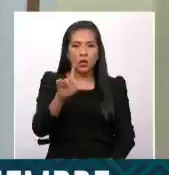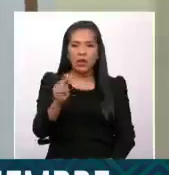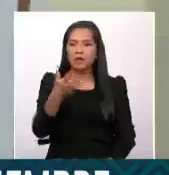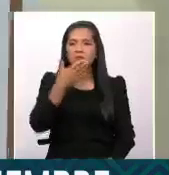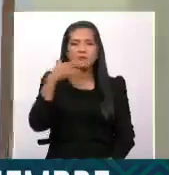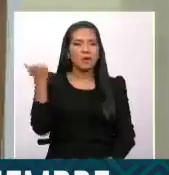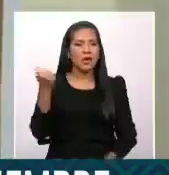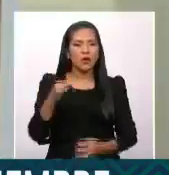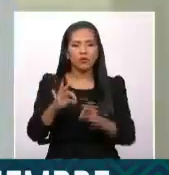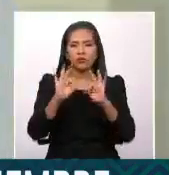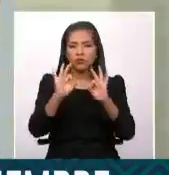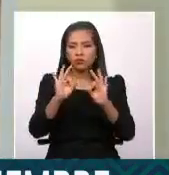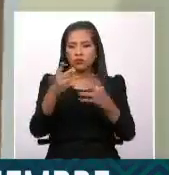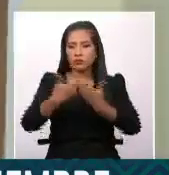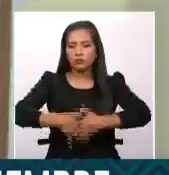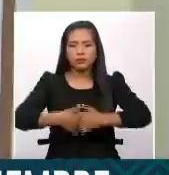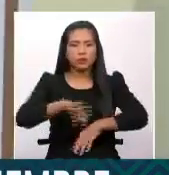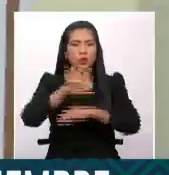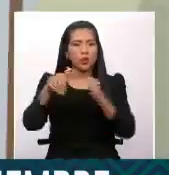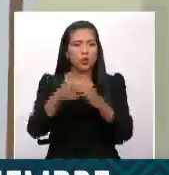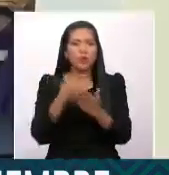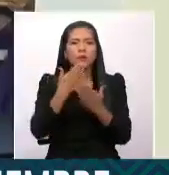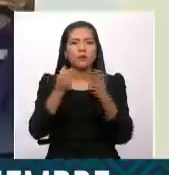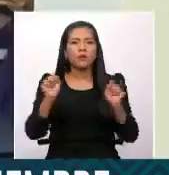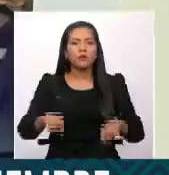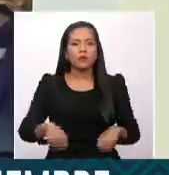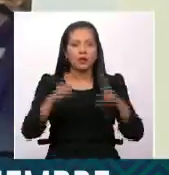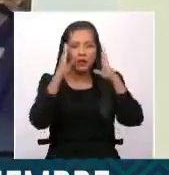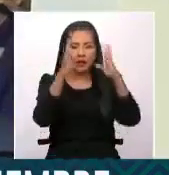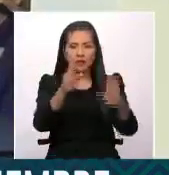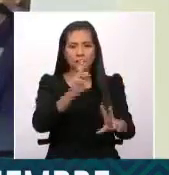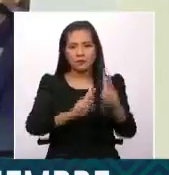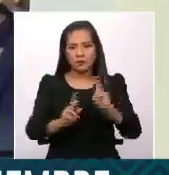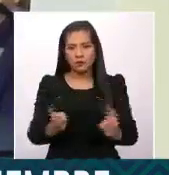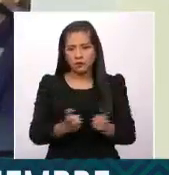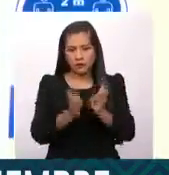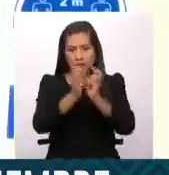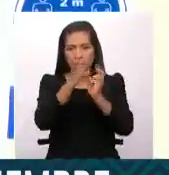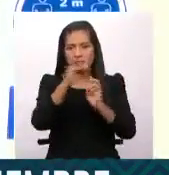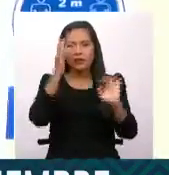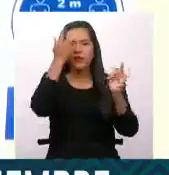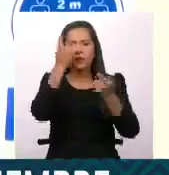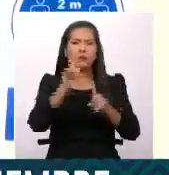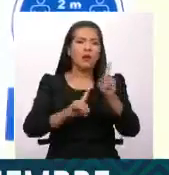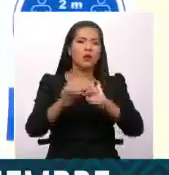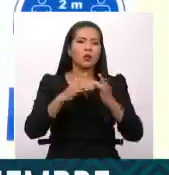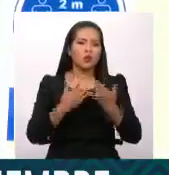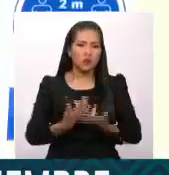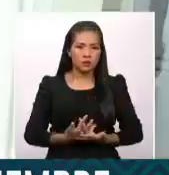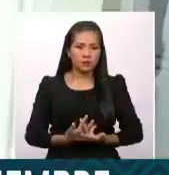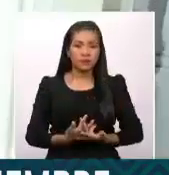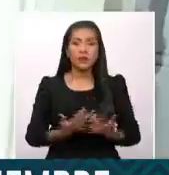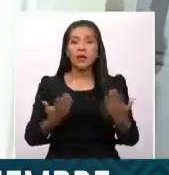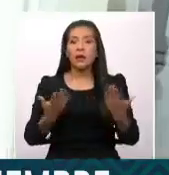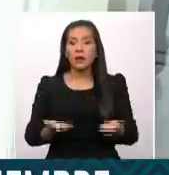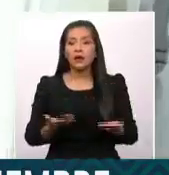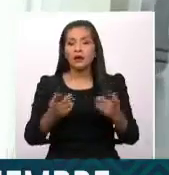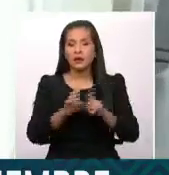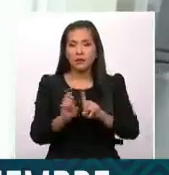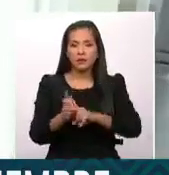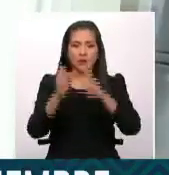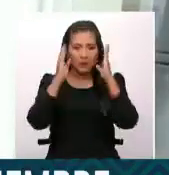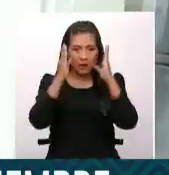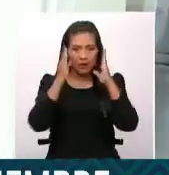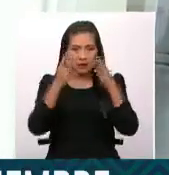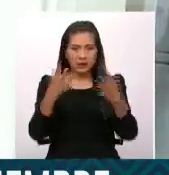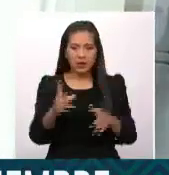tecnología del país para la atención a pacientes con cáncer y enfermedades cardiovasculares. Se tendrá una capacidad para la atención a